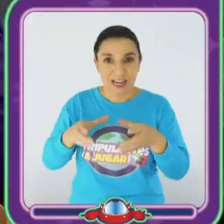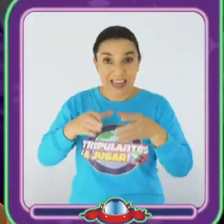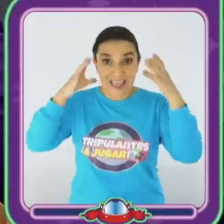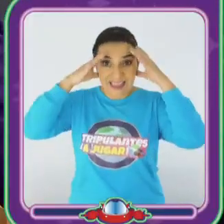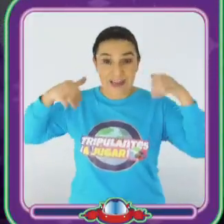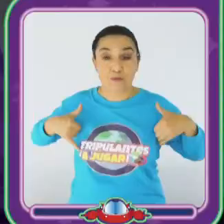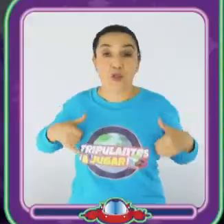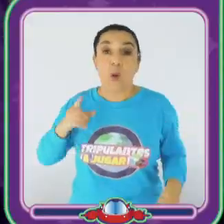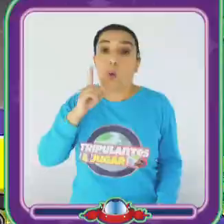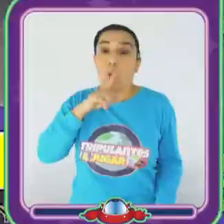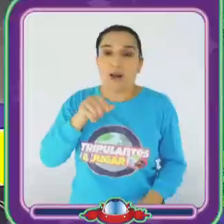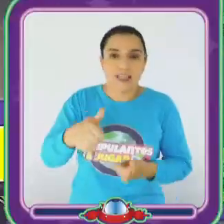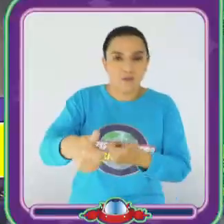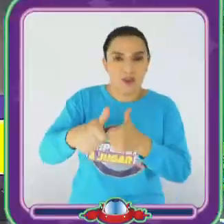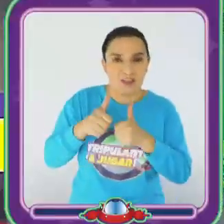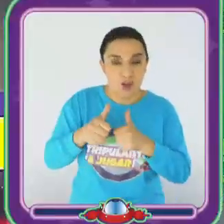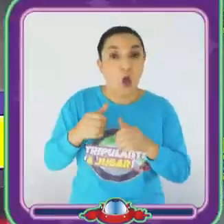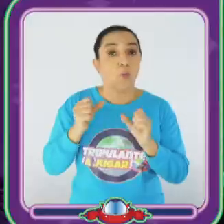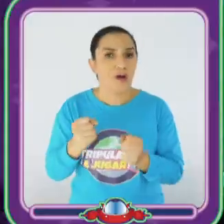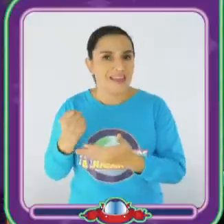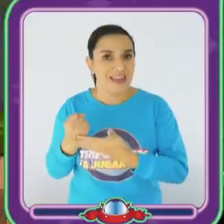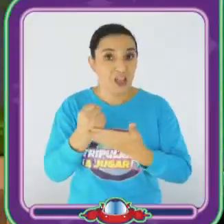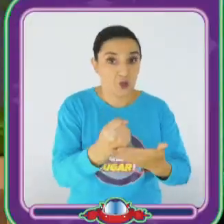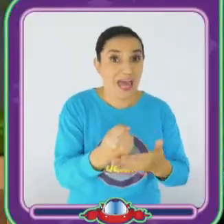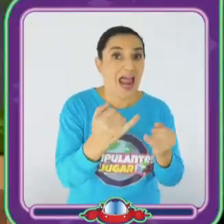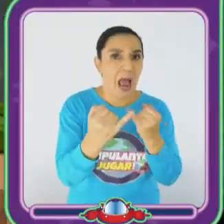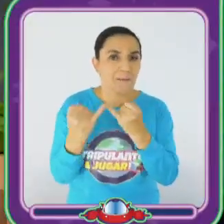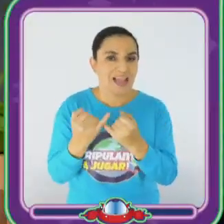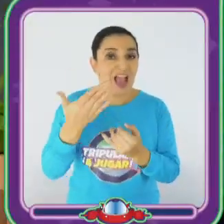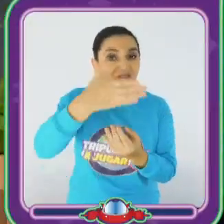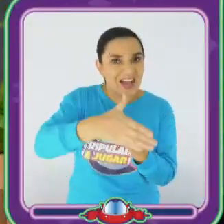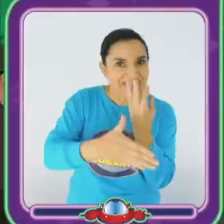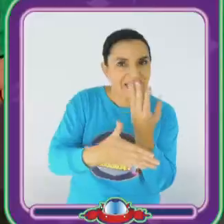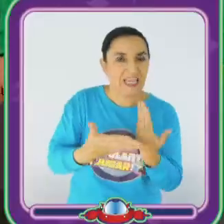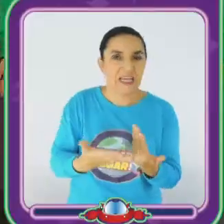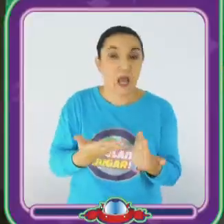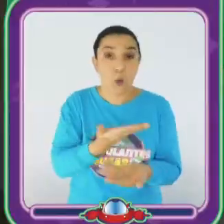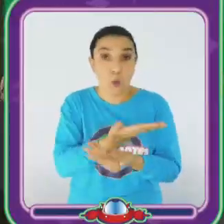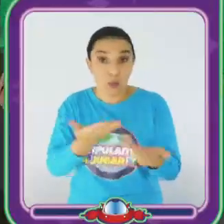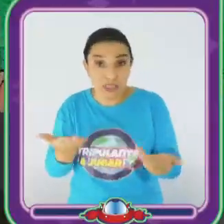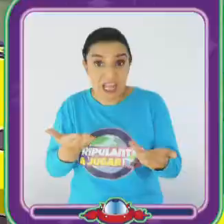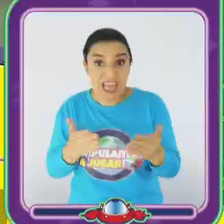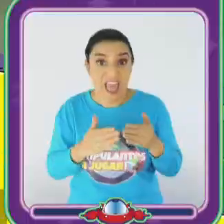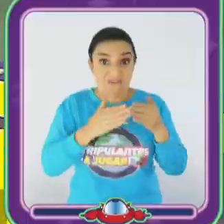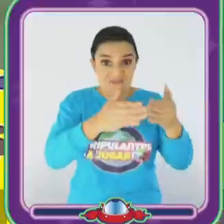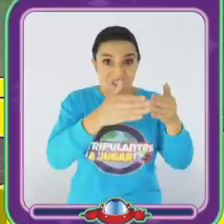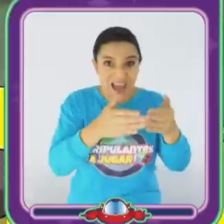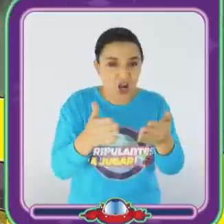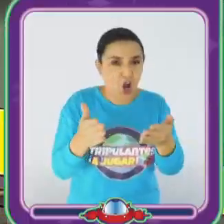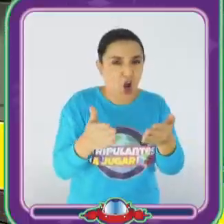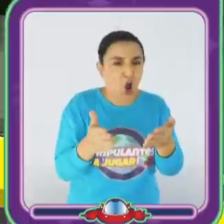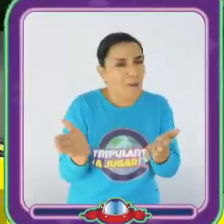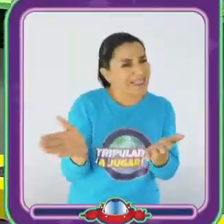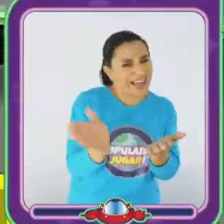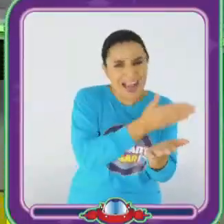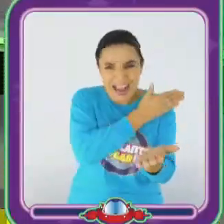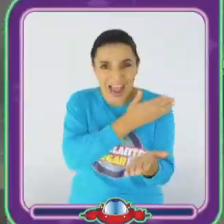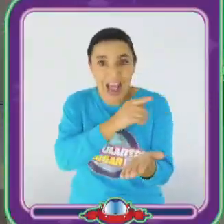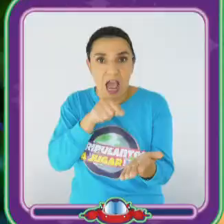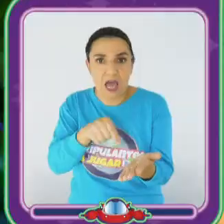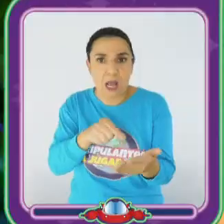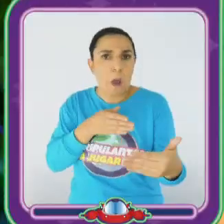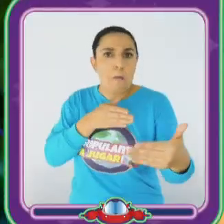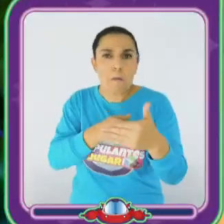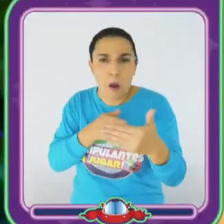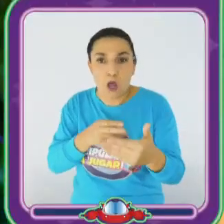Atención, tripulación. Este es el último desafío para poder ayudar a nuestras amigas ballenas. Tendrán que mover estos barcos pesqueros que